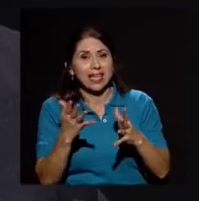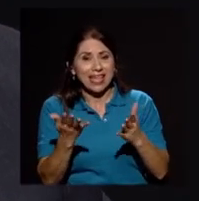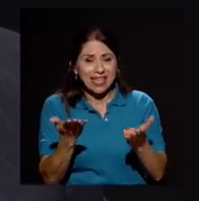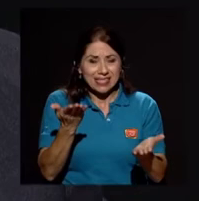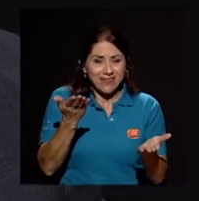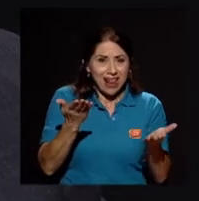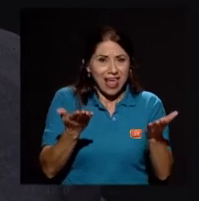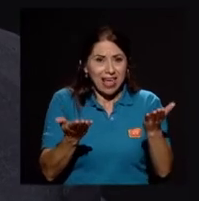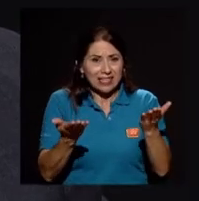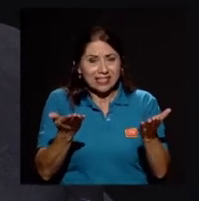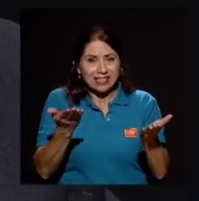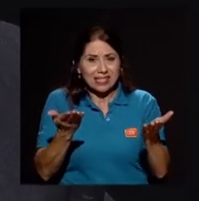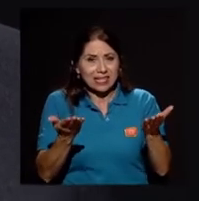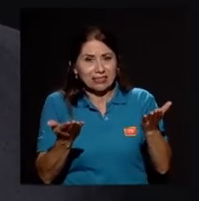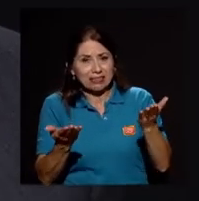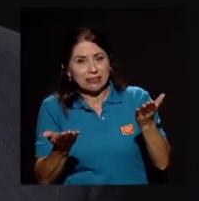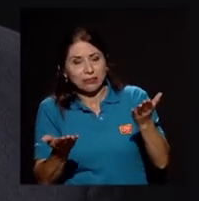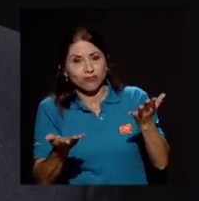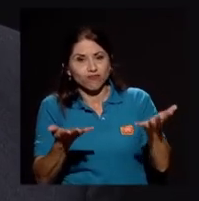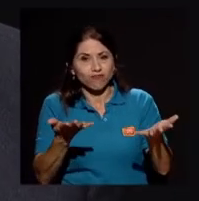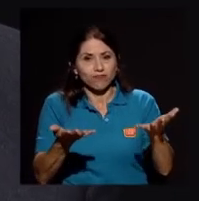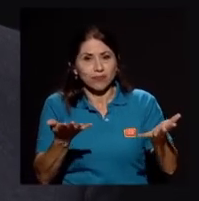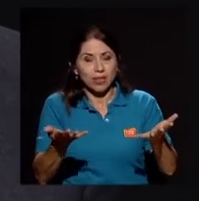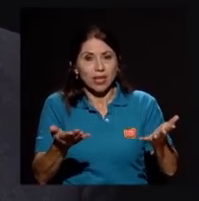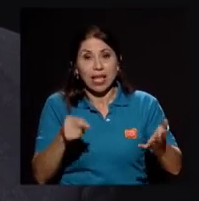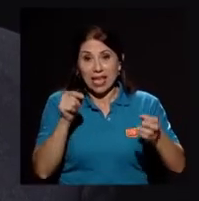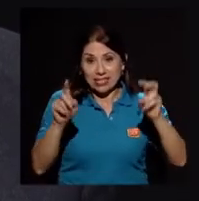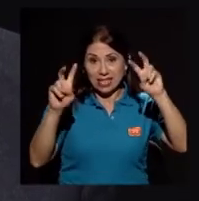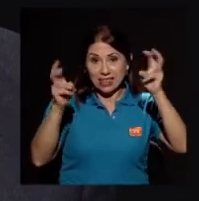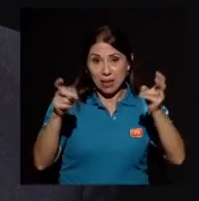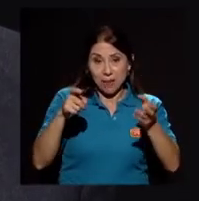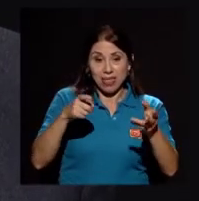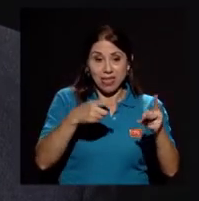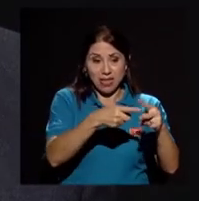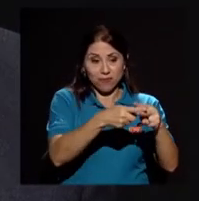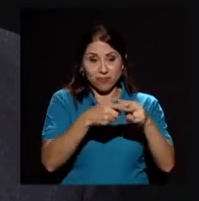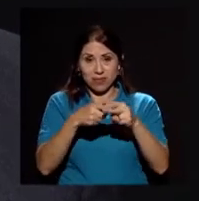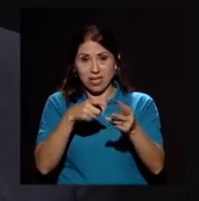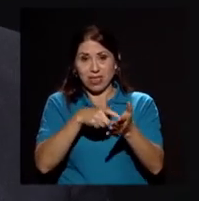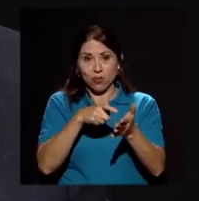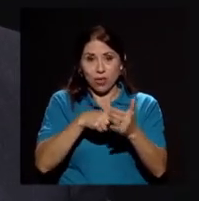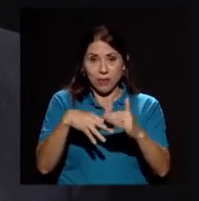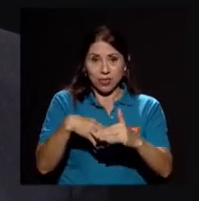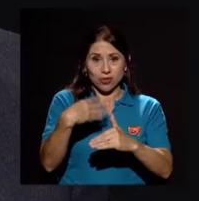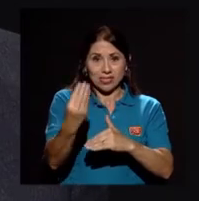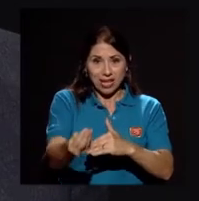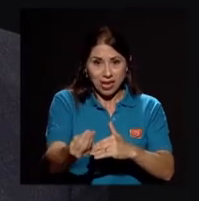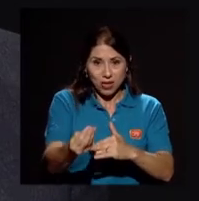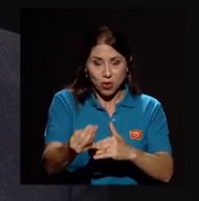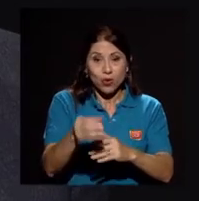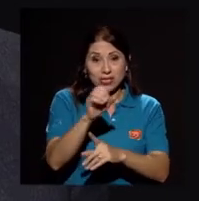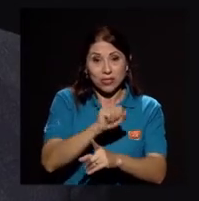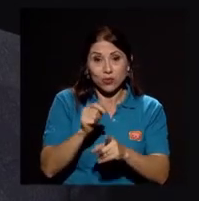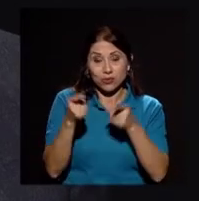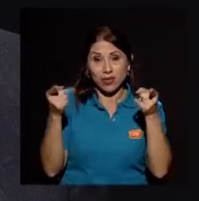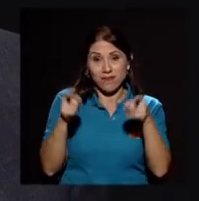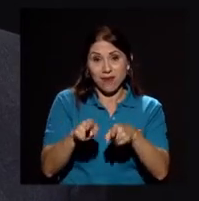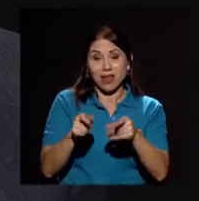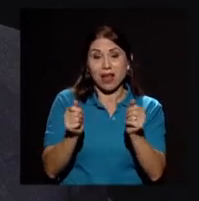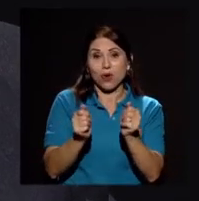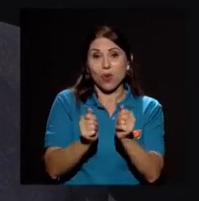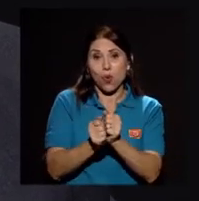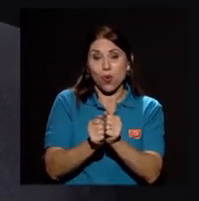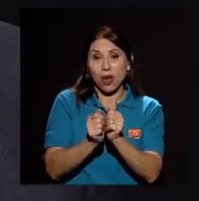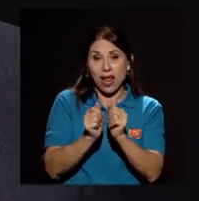balance de ese balance externo que en este este tema del endeudamiento externo y el peso que tiene sobre las cuentas de la balanza de